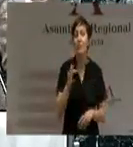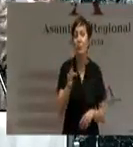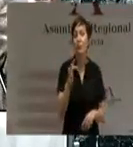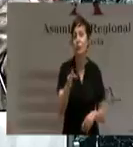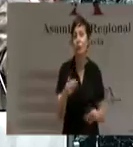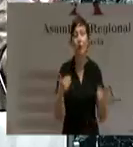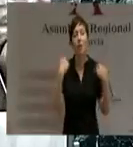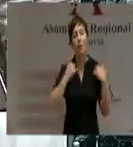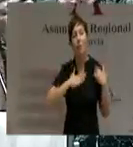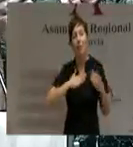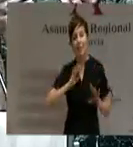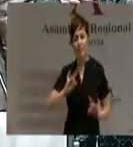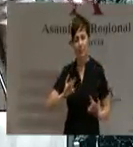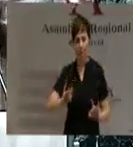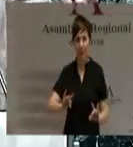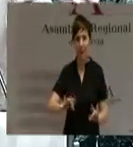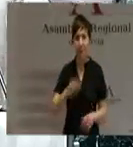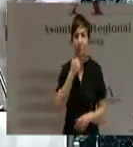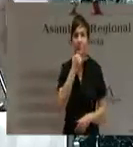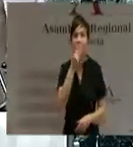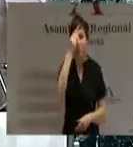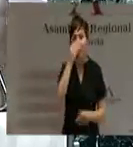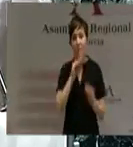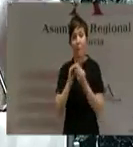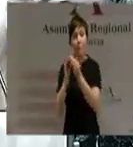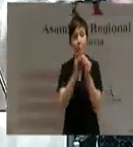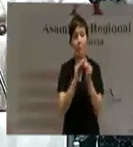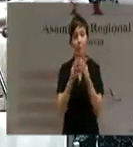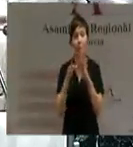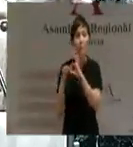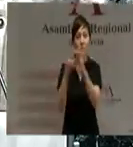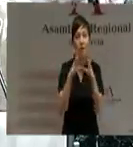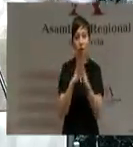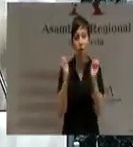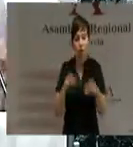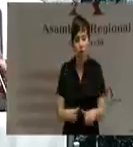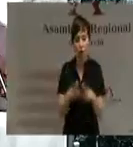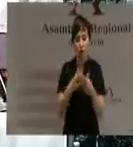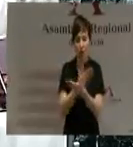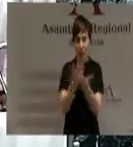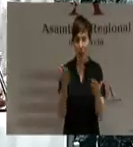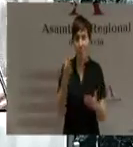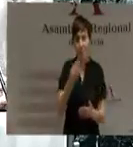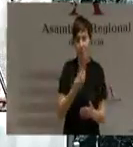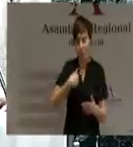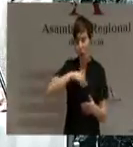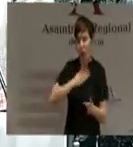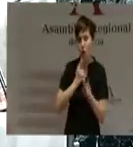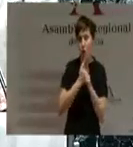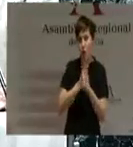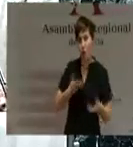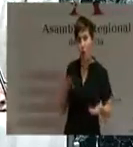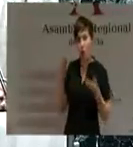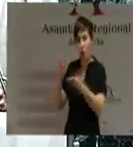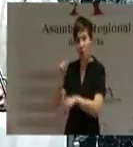responsabilidad del Gobierno. Siempre habíamos pensado que era del conjunto de la sociedad, de las aportaciones que también hace la oposición.